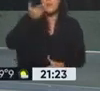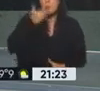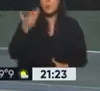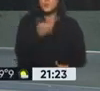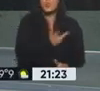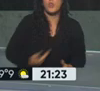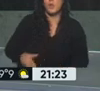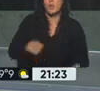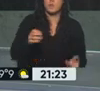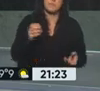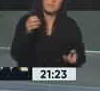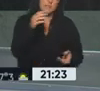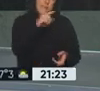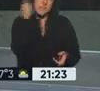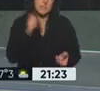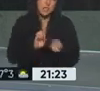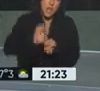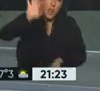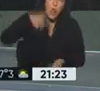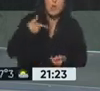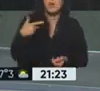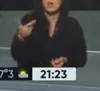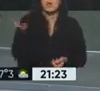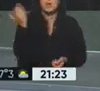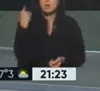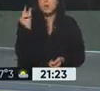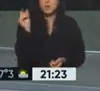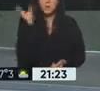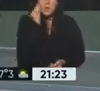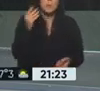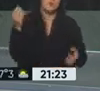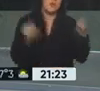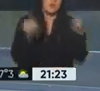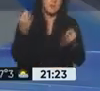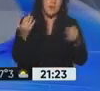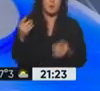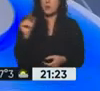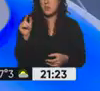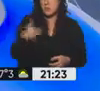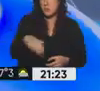cadena nacional acabamos de escuchar del presidente Javier Milei. Ya volvemos en minutos.